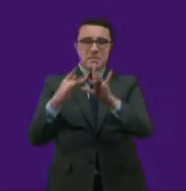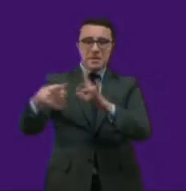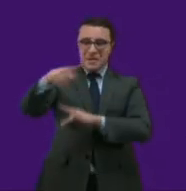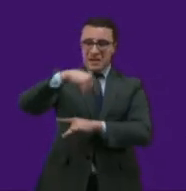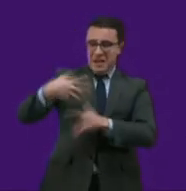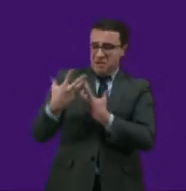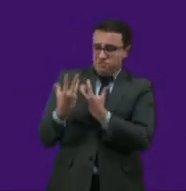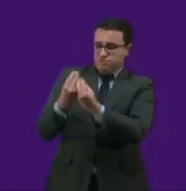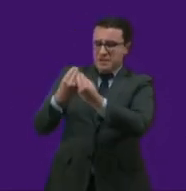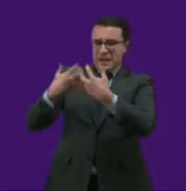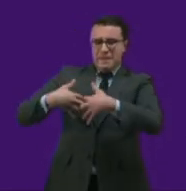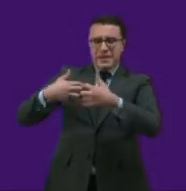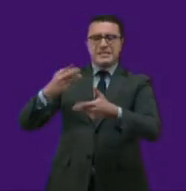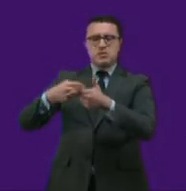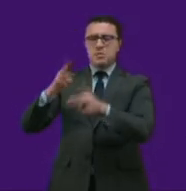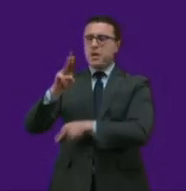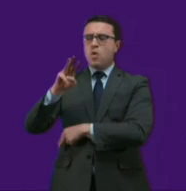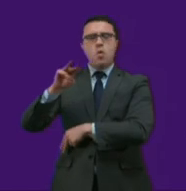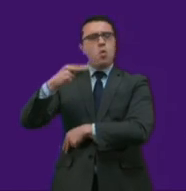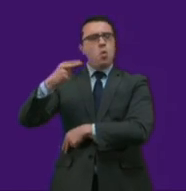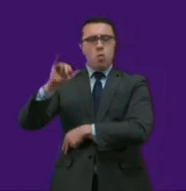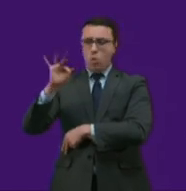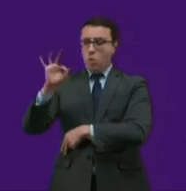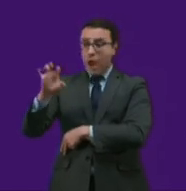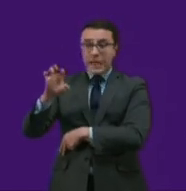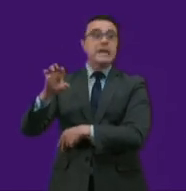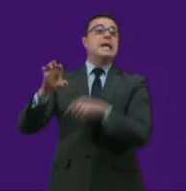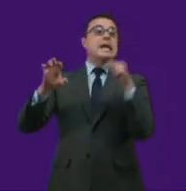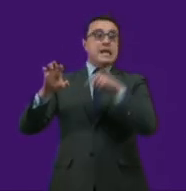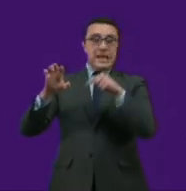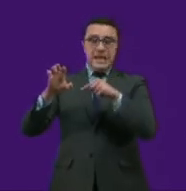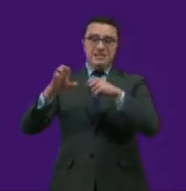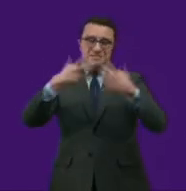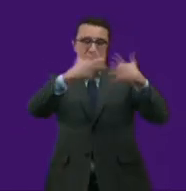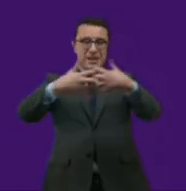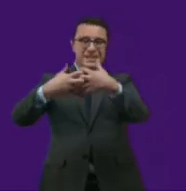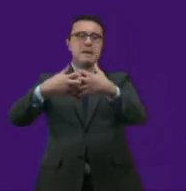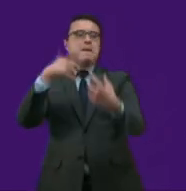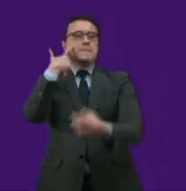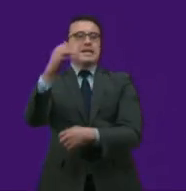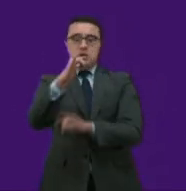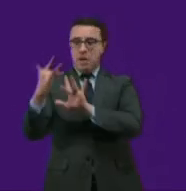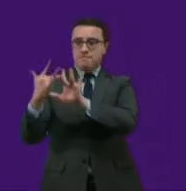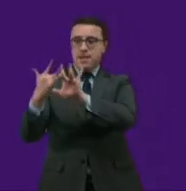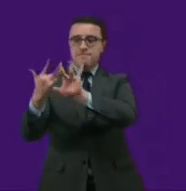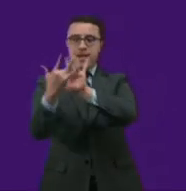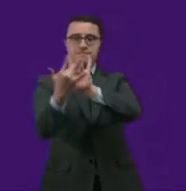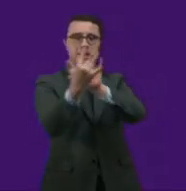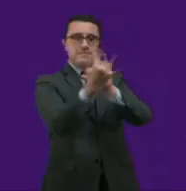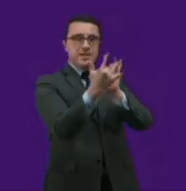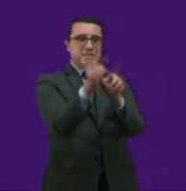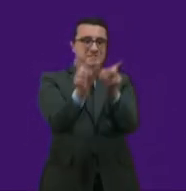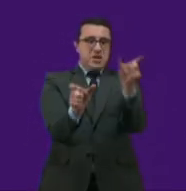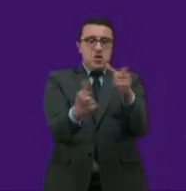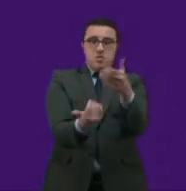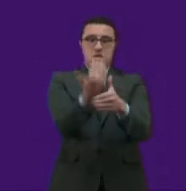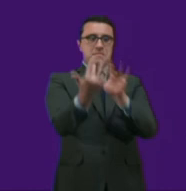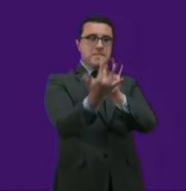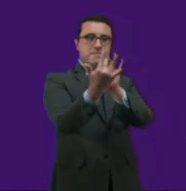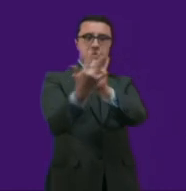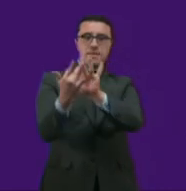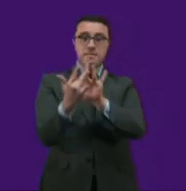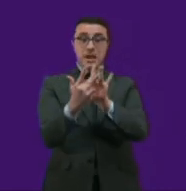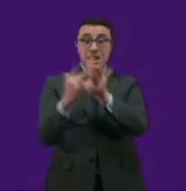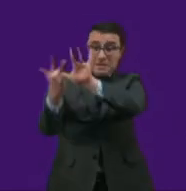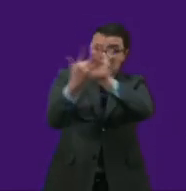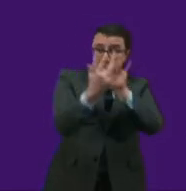Combinator, porque son personas que actúan como conectores. Entonces, te van conectando con gente. Y el hiperconector que existe en Colombia